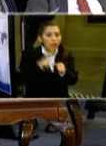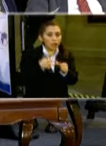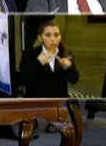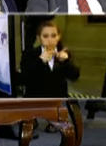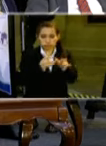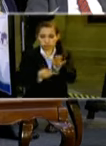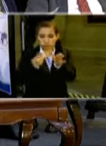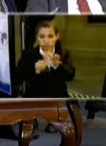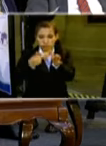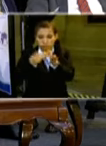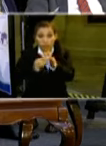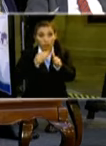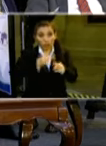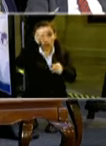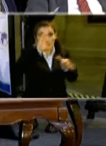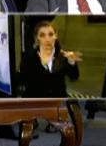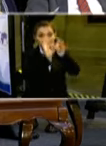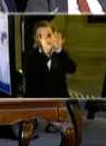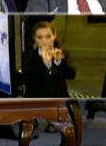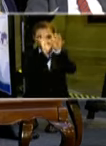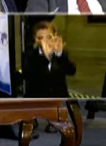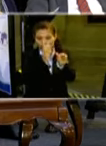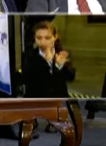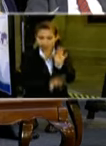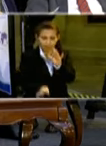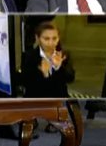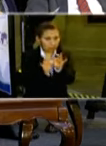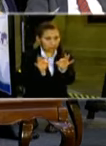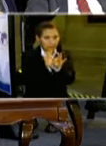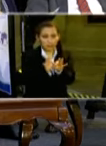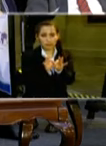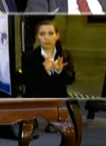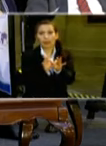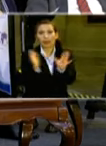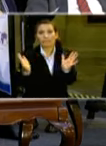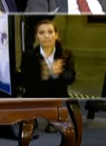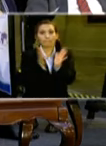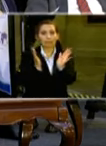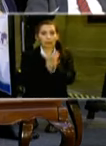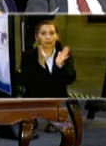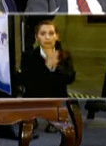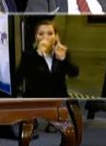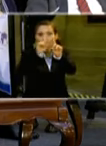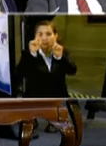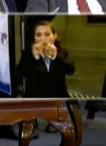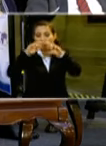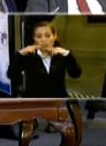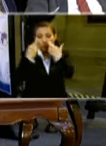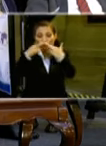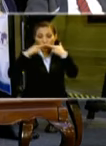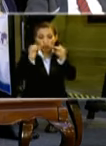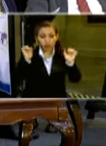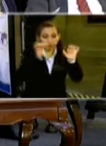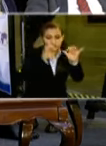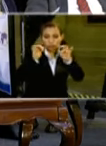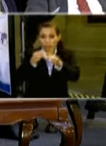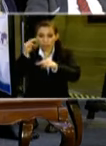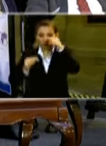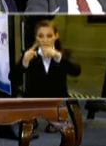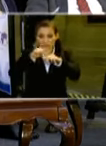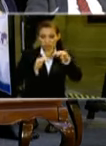continuo con nuestros socios de América del Norte ha sido fundamental. La participación en diversas reuniones a diferentes